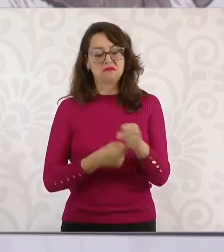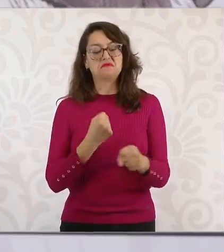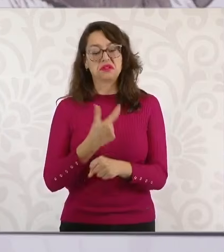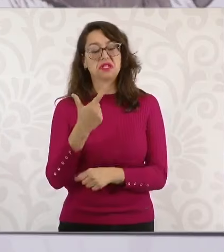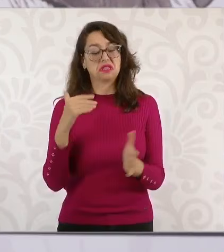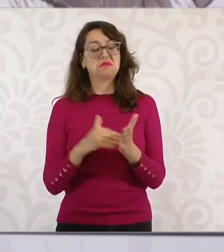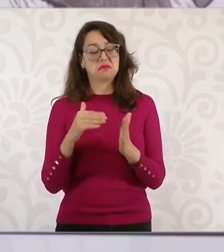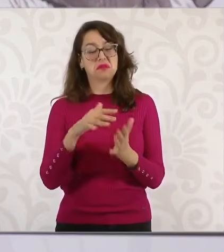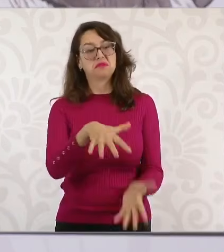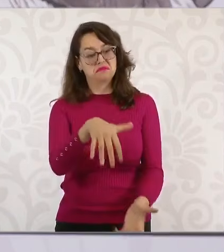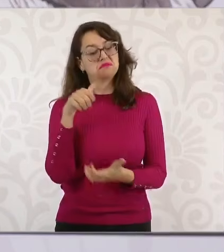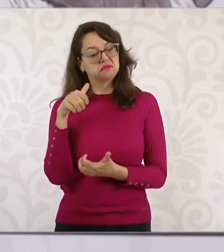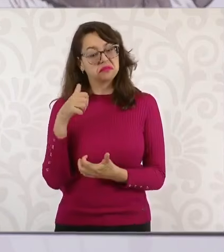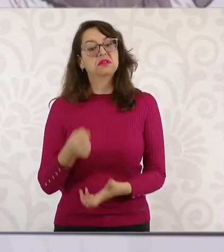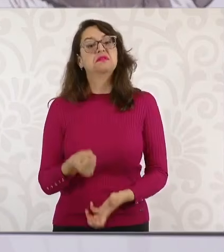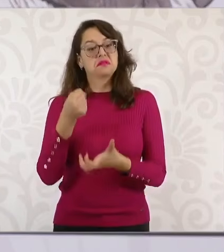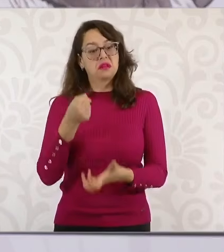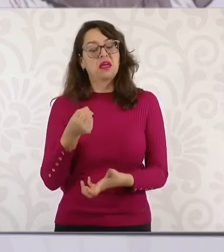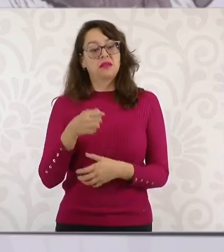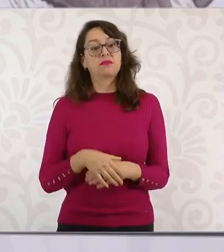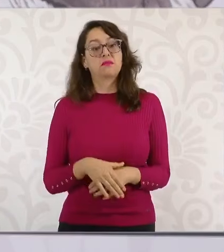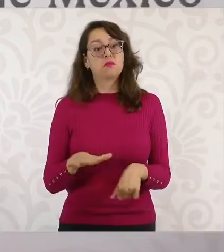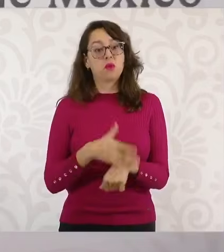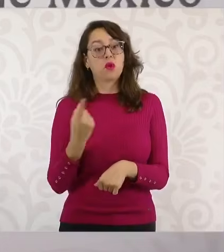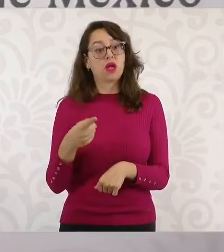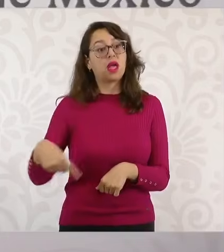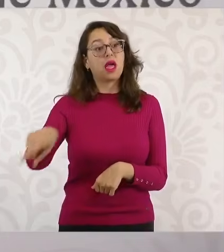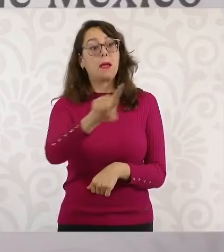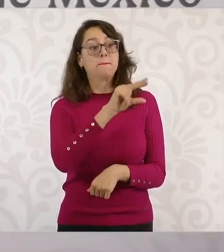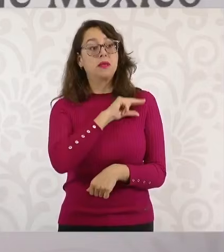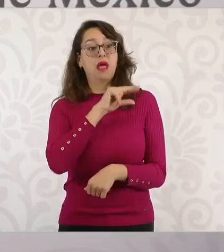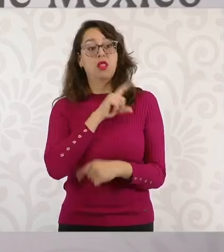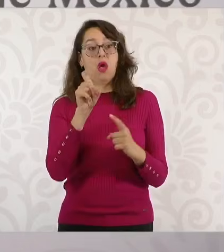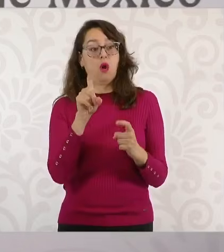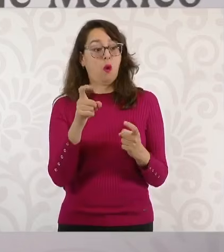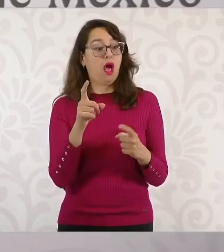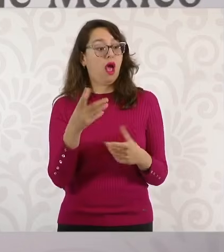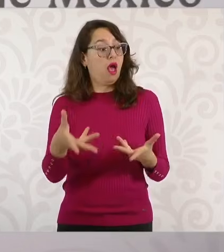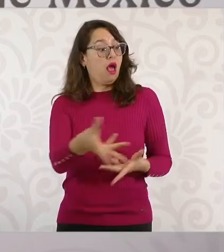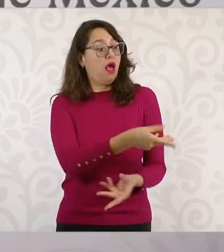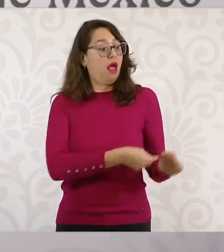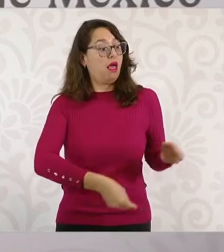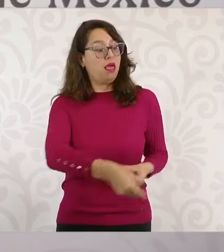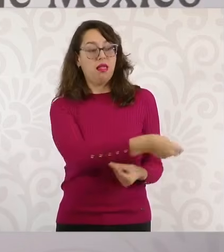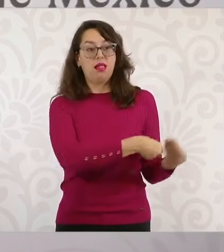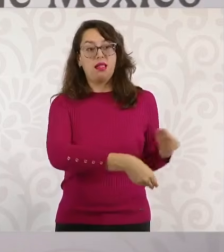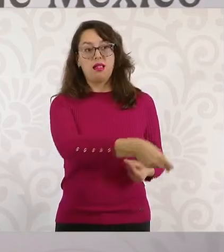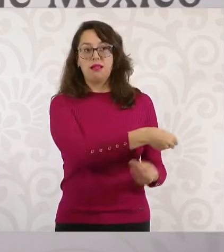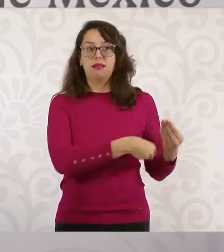pesos. Nada más por evitar que privados cobren el agua de